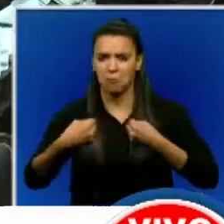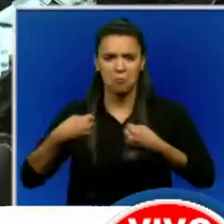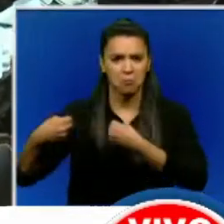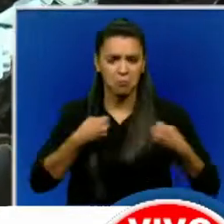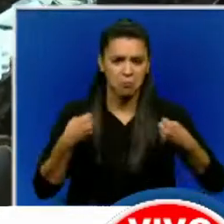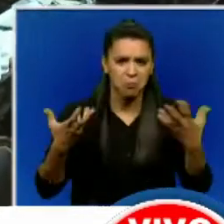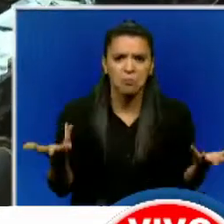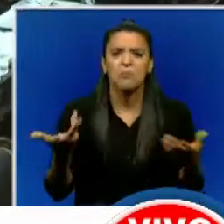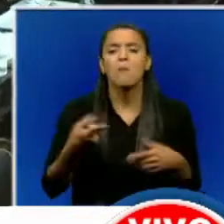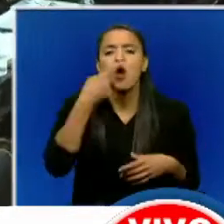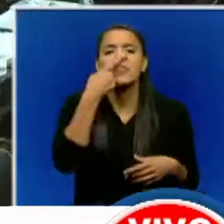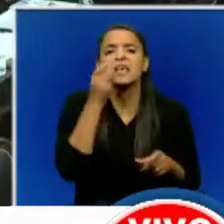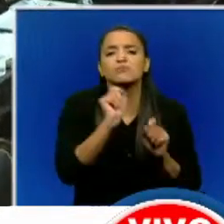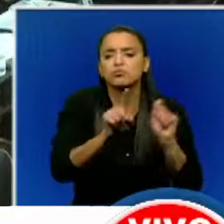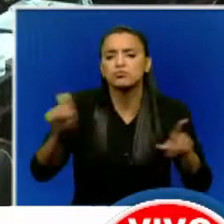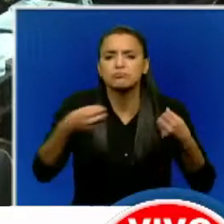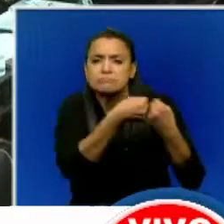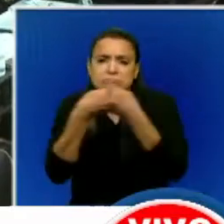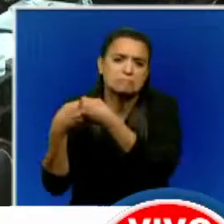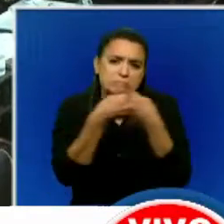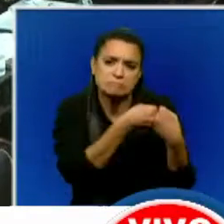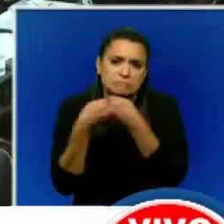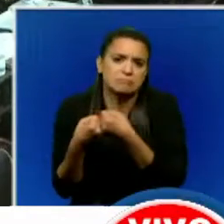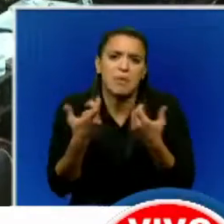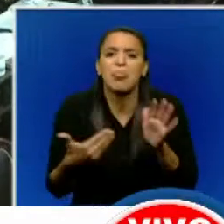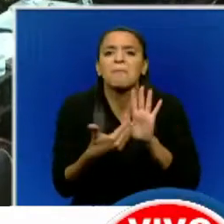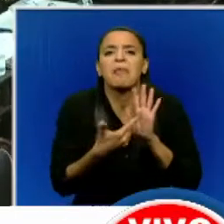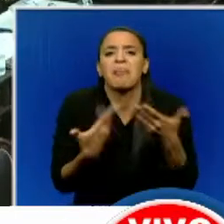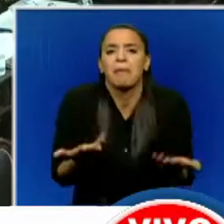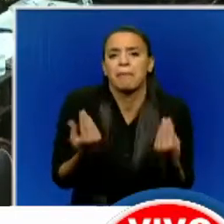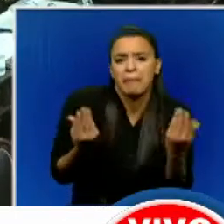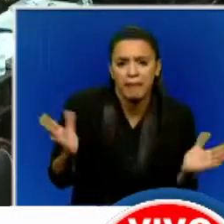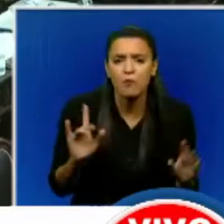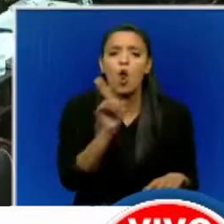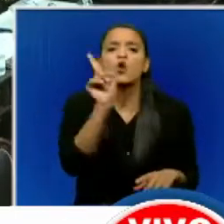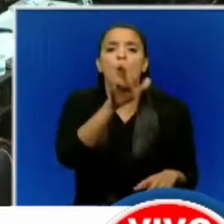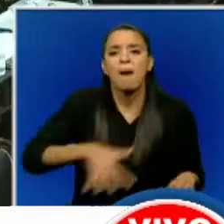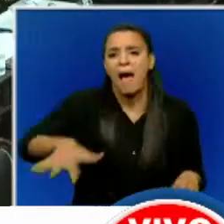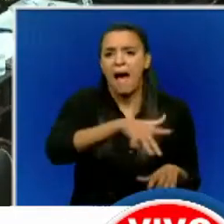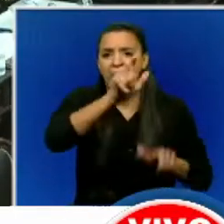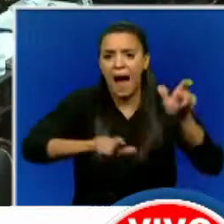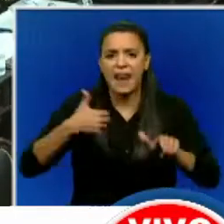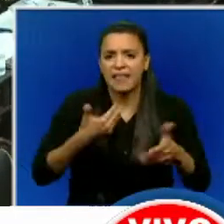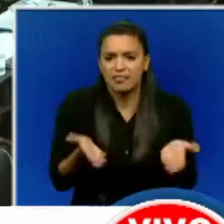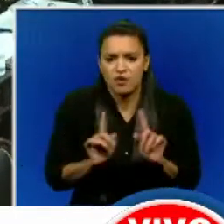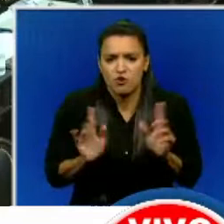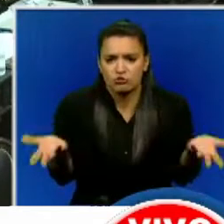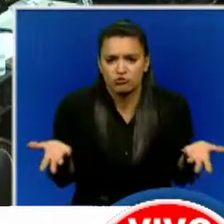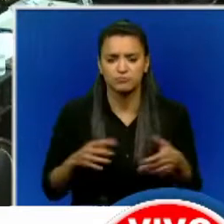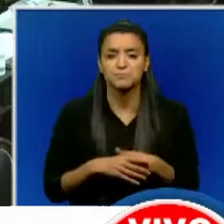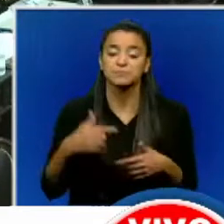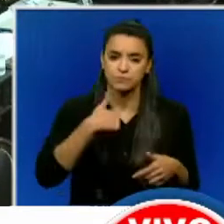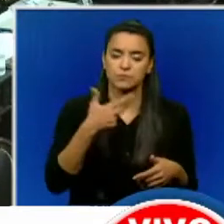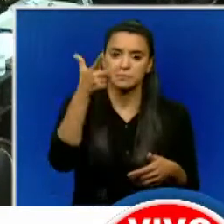para sus propios intereses o su conveniencia, no para el pueblo argentino. Mire,